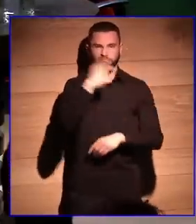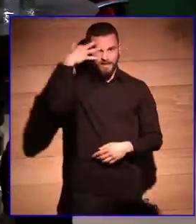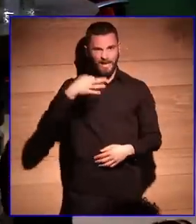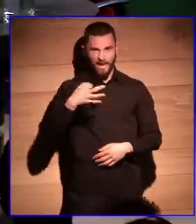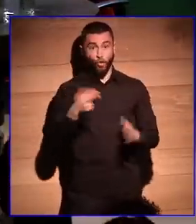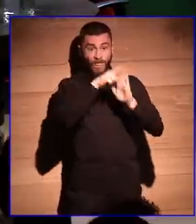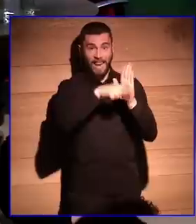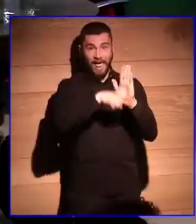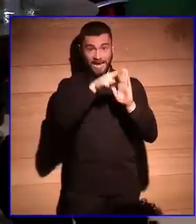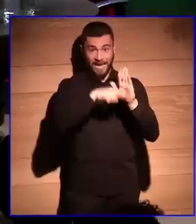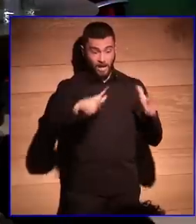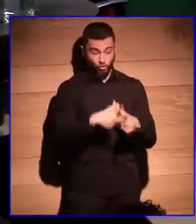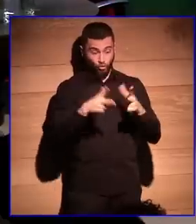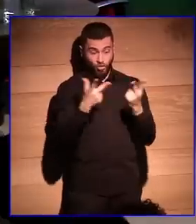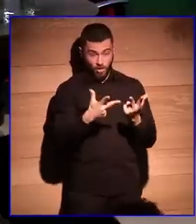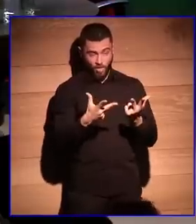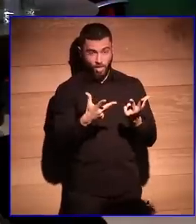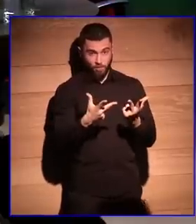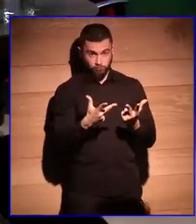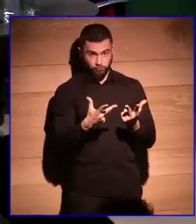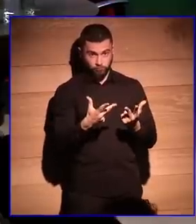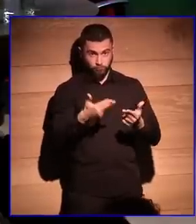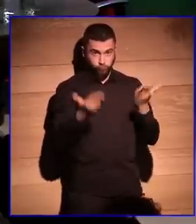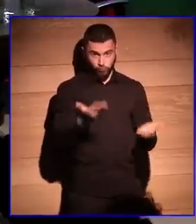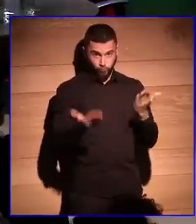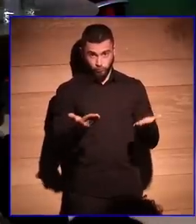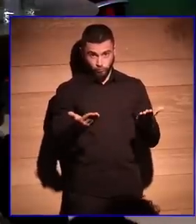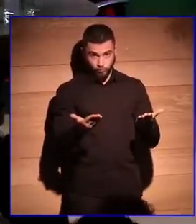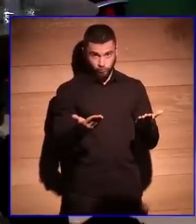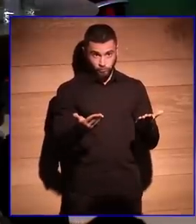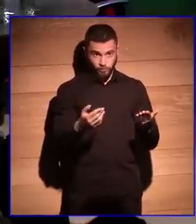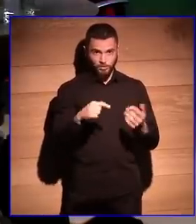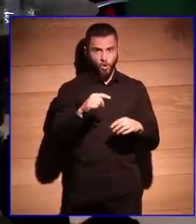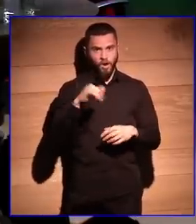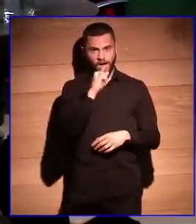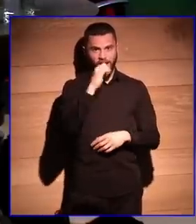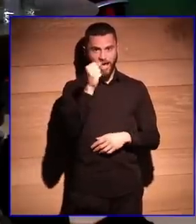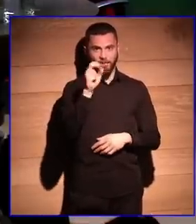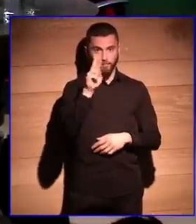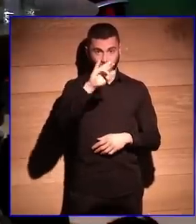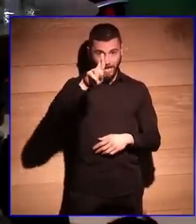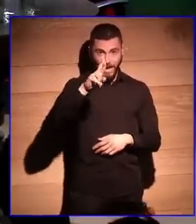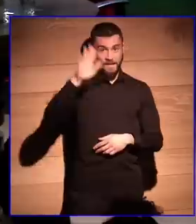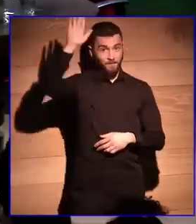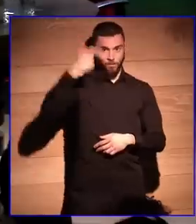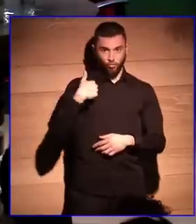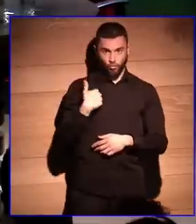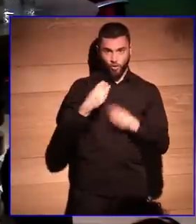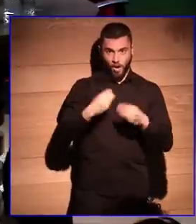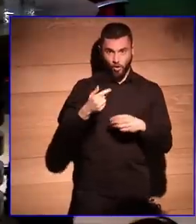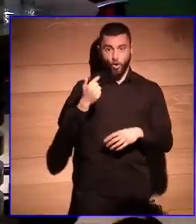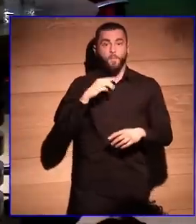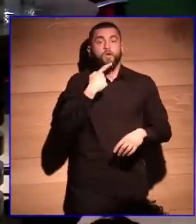colocan la sociedad en su sitio... Javi está levantando la mano. Javi, eso de levantar la mano lo hago yo. No, pero Javi lo ha dicho como diciendo yo